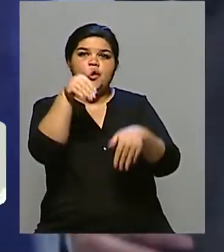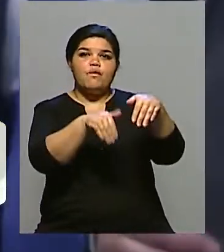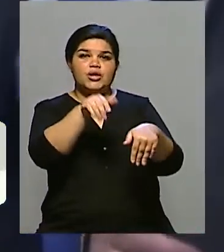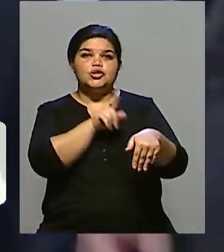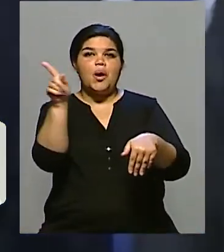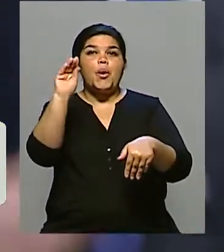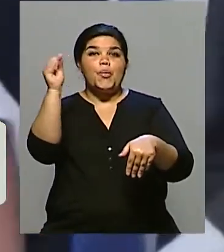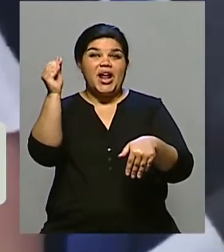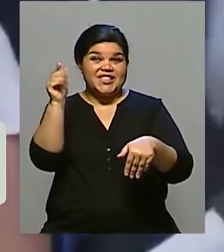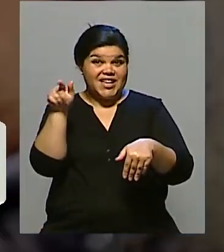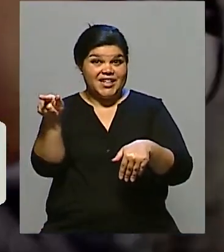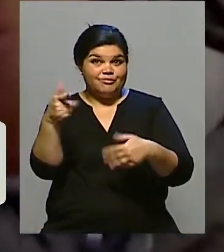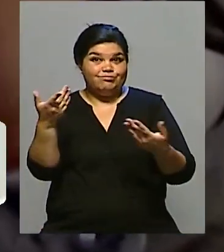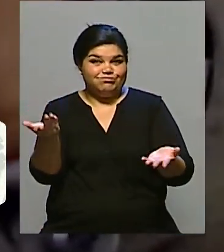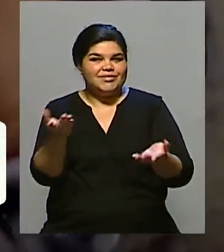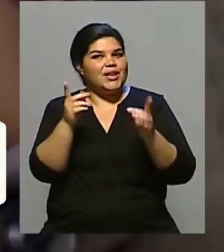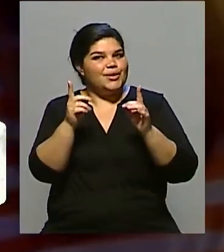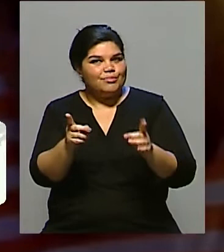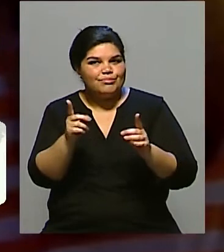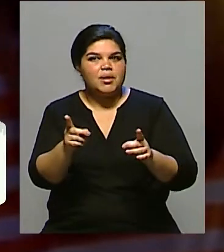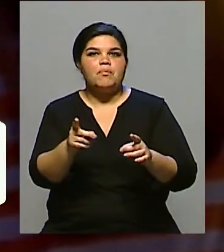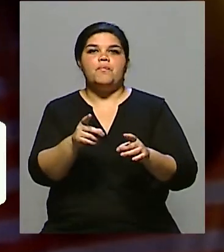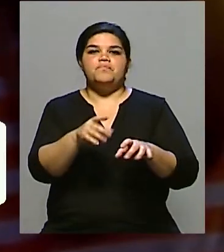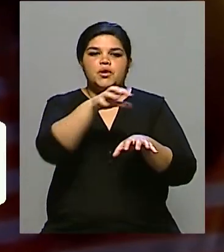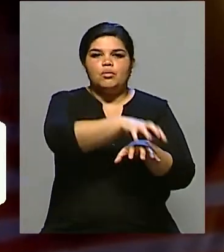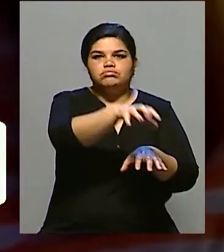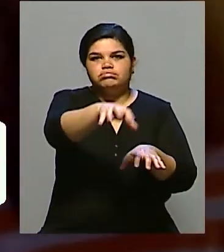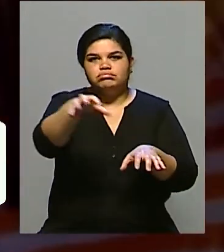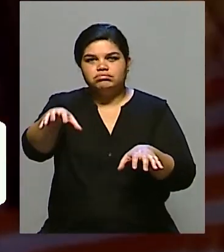que prácticamente las cámaras